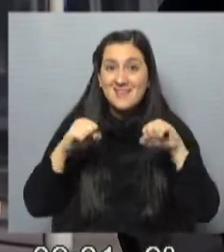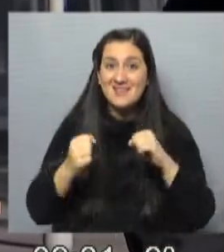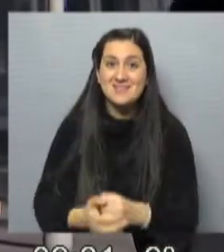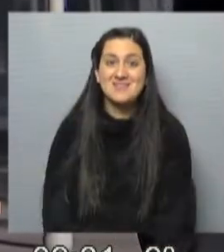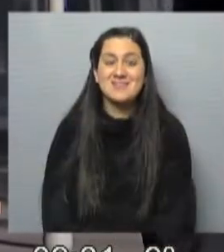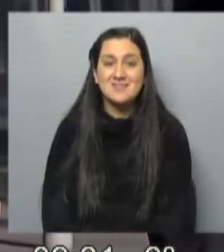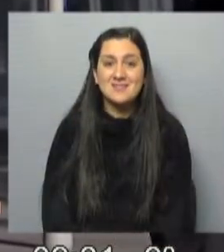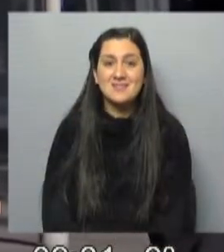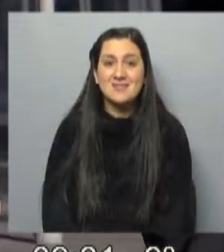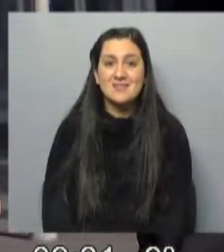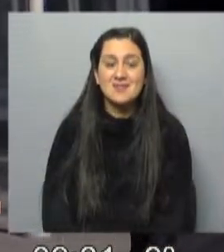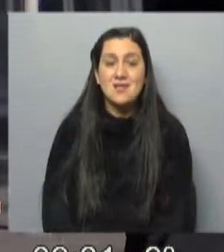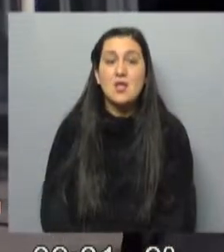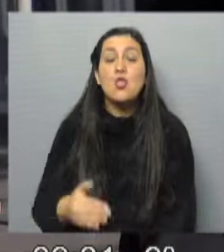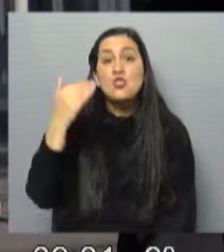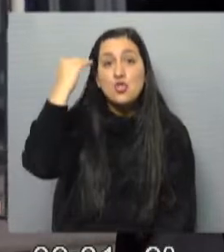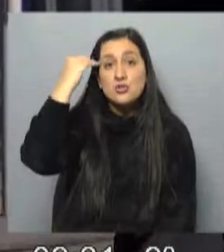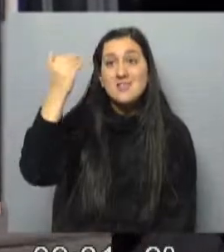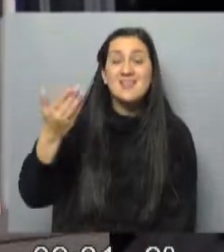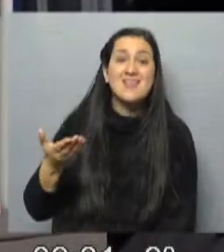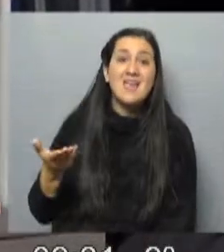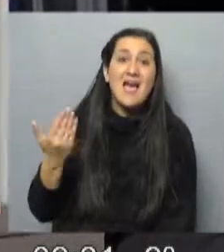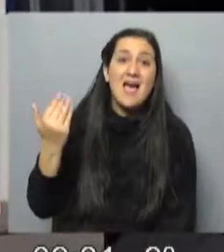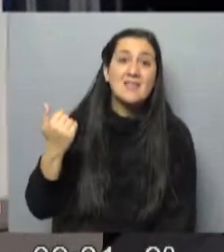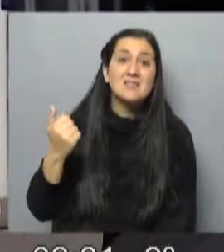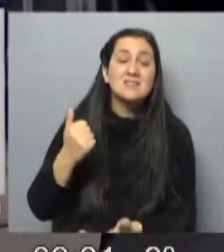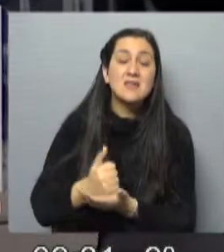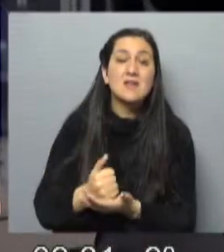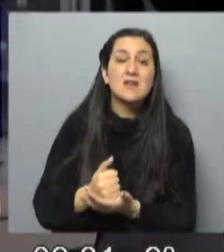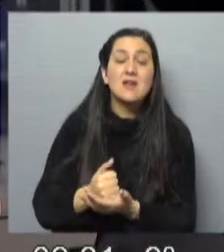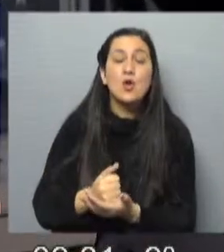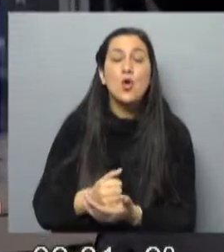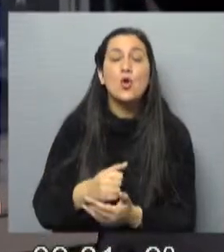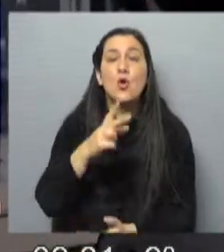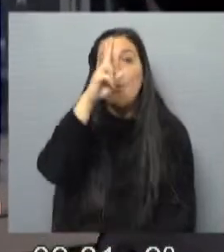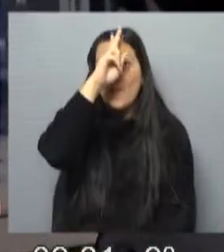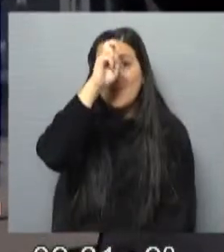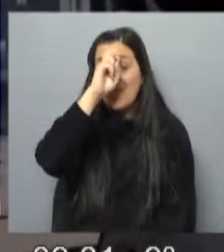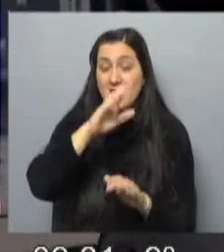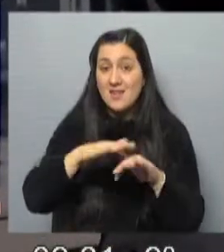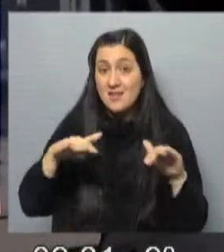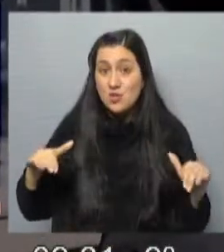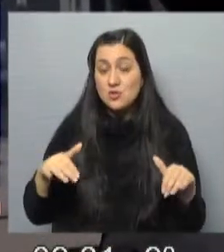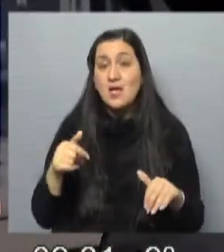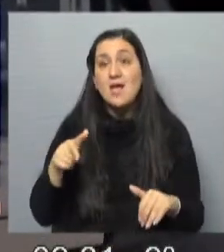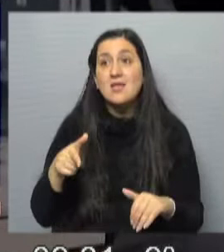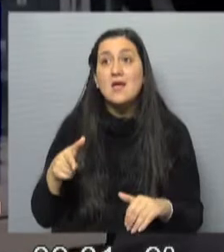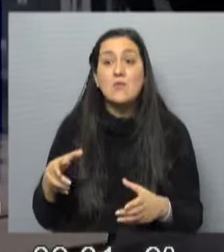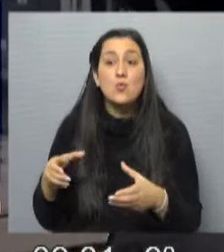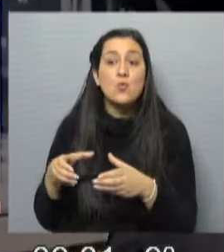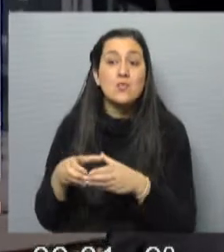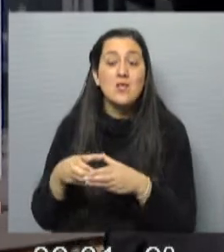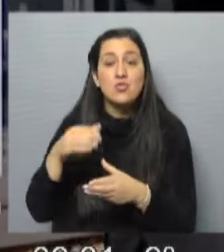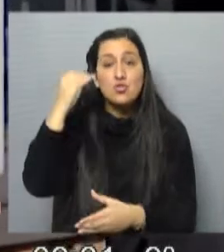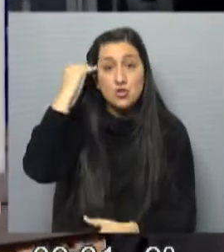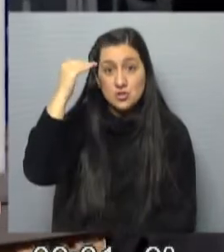¿no? Cargos docentes que antes estaban en el Pereira Rosell, ¿puede ser? Ahí hubo una unidad docente asistencial